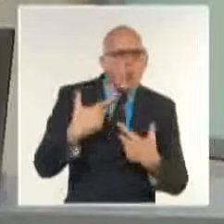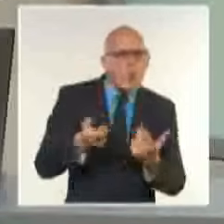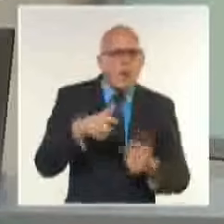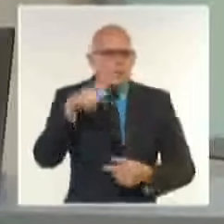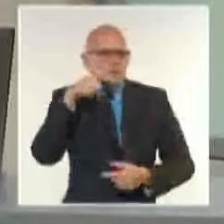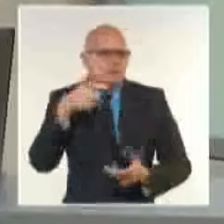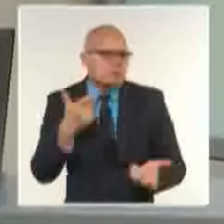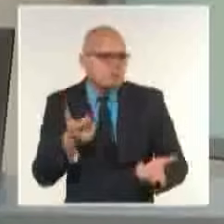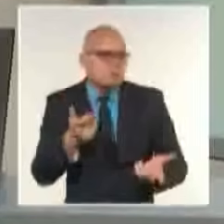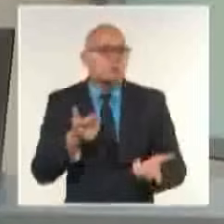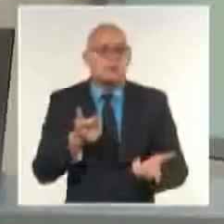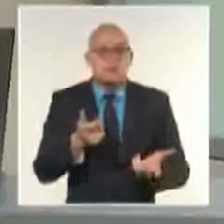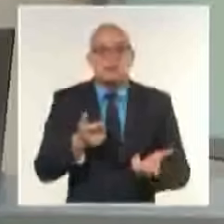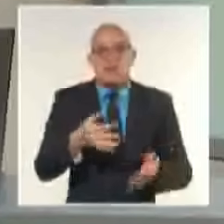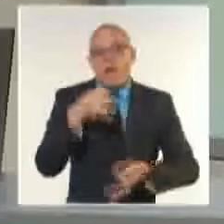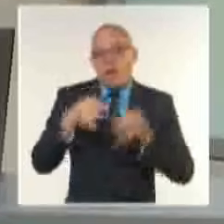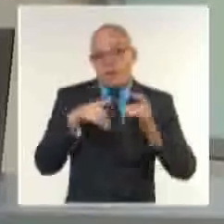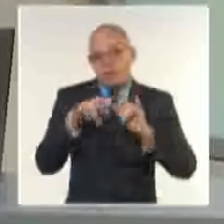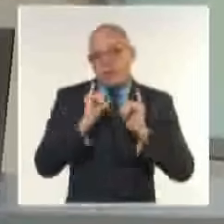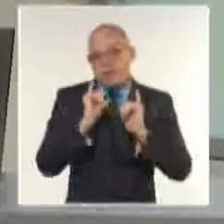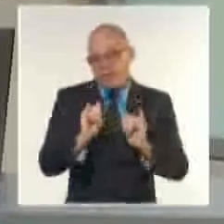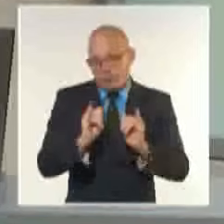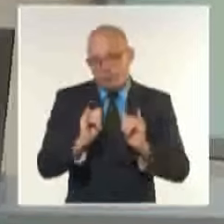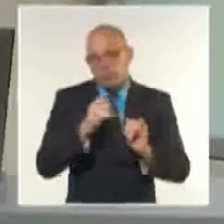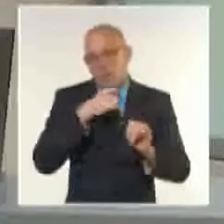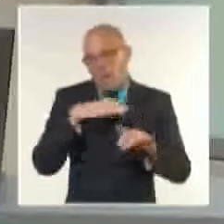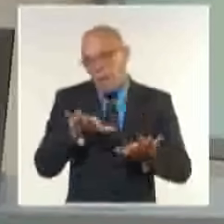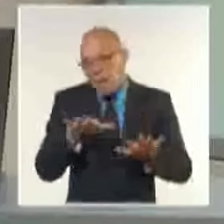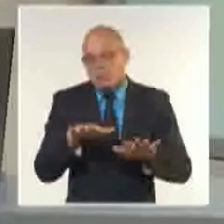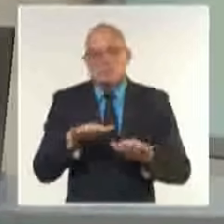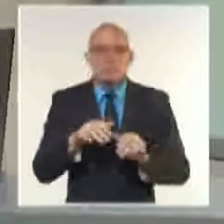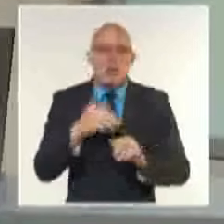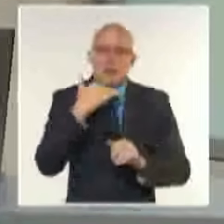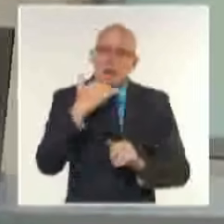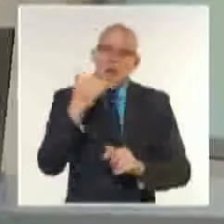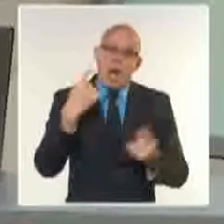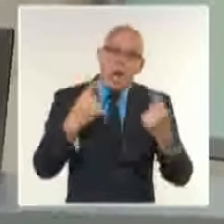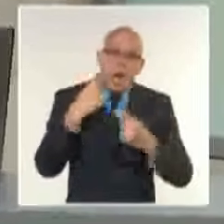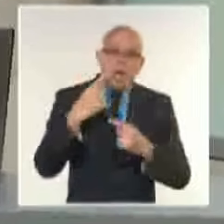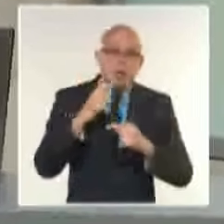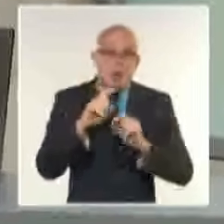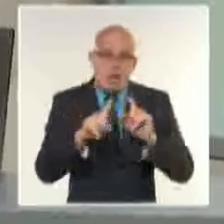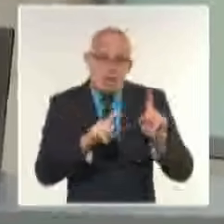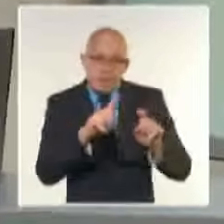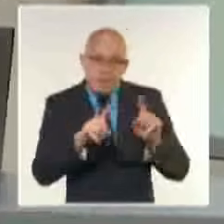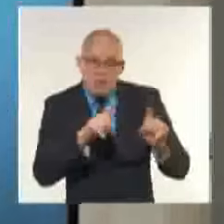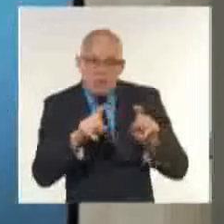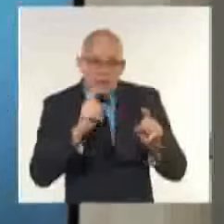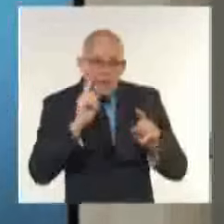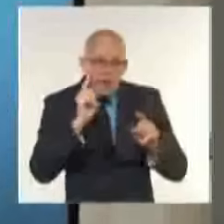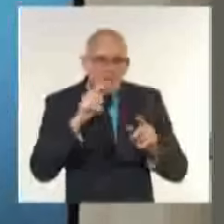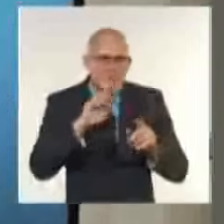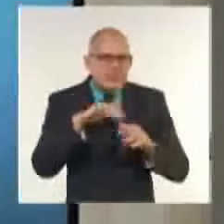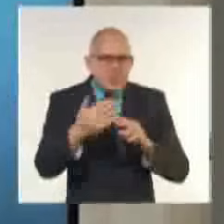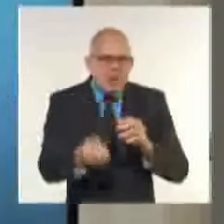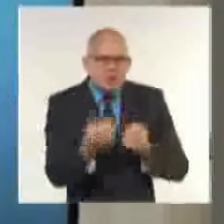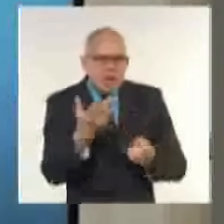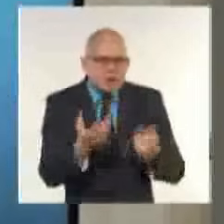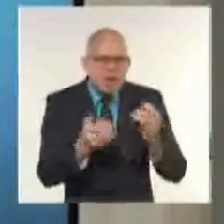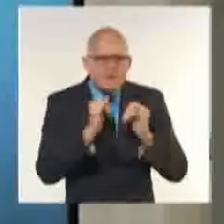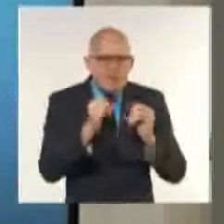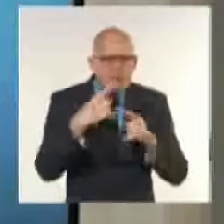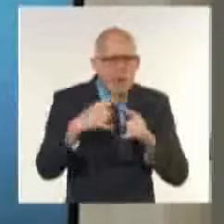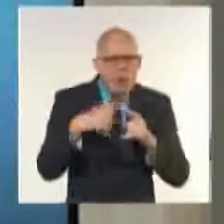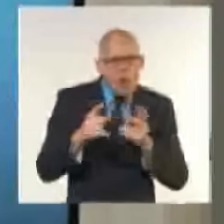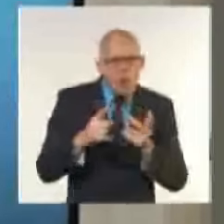hechos de esta naturaleza. Si en el curso de la investigación o en el juzgamiento después resultan detalles particulares diferentes a lo que